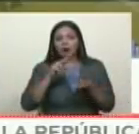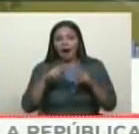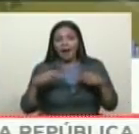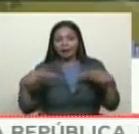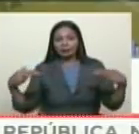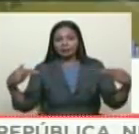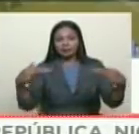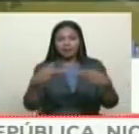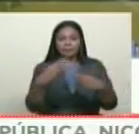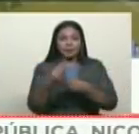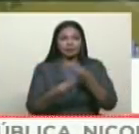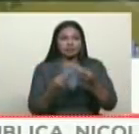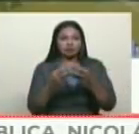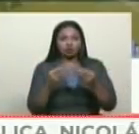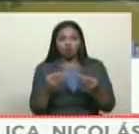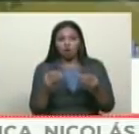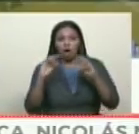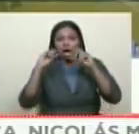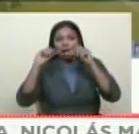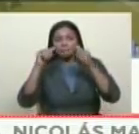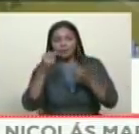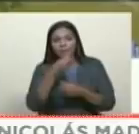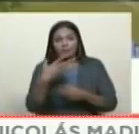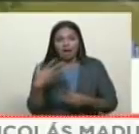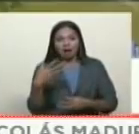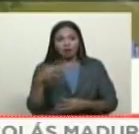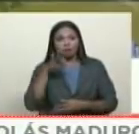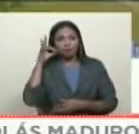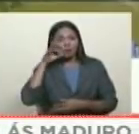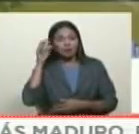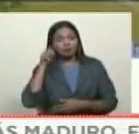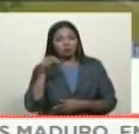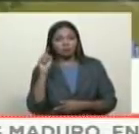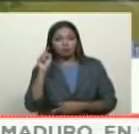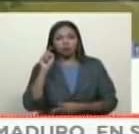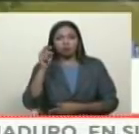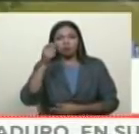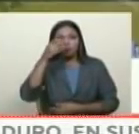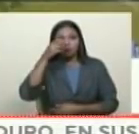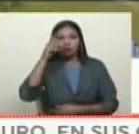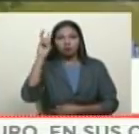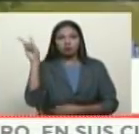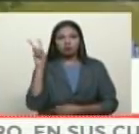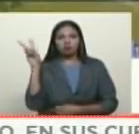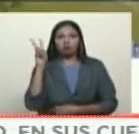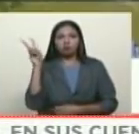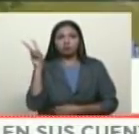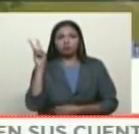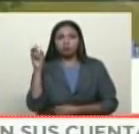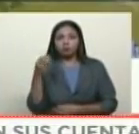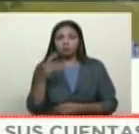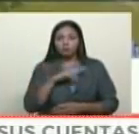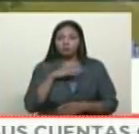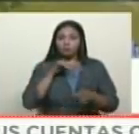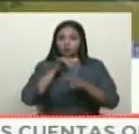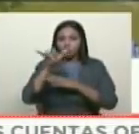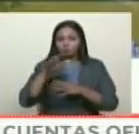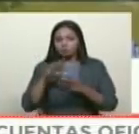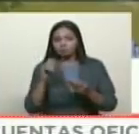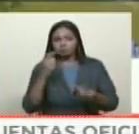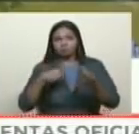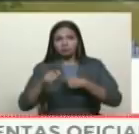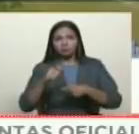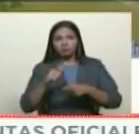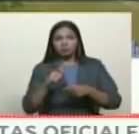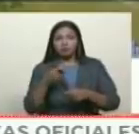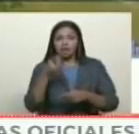para producir todo el maíz blanco y amarillo que necesita Venezuela, todo y más para exportar. Ay, Dios mío,